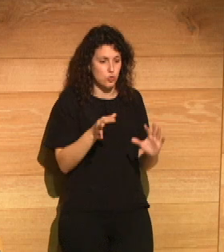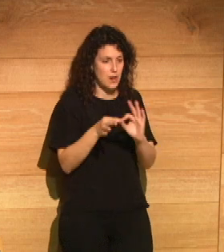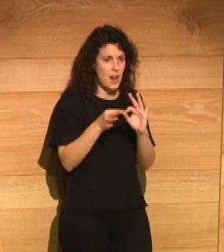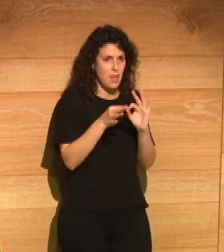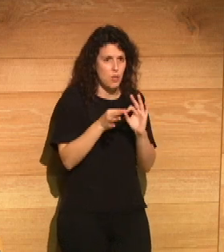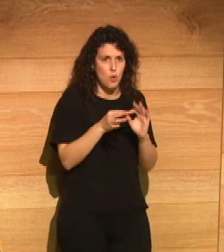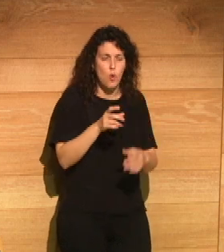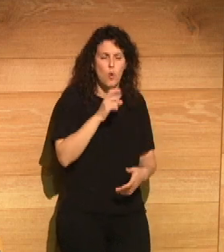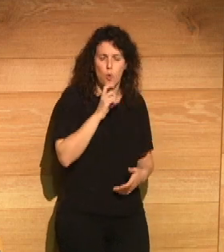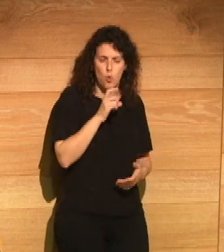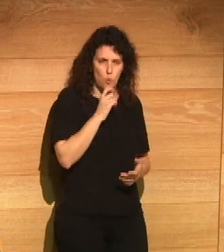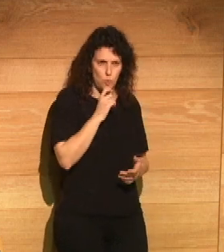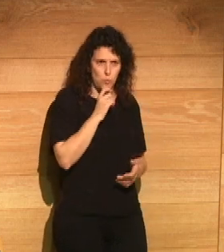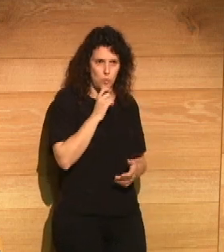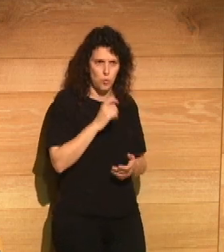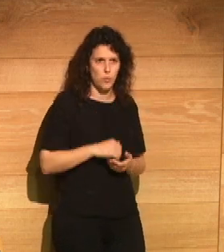como el lazo,